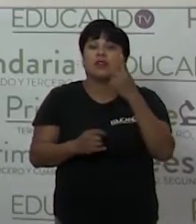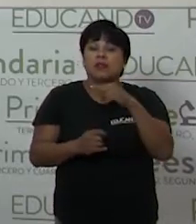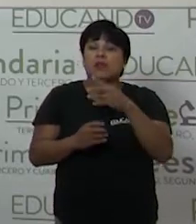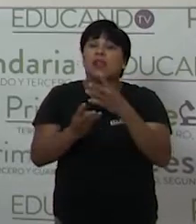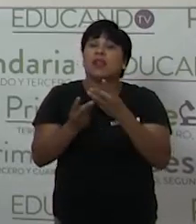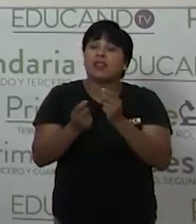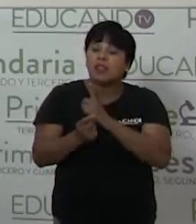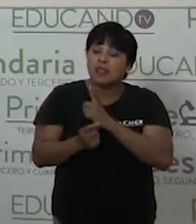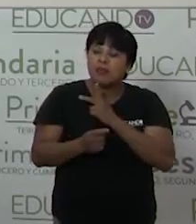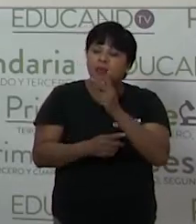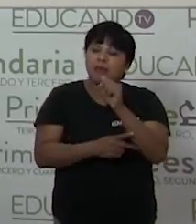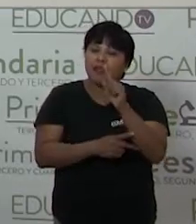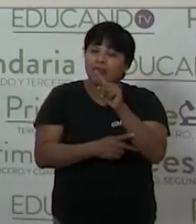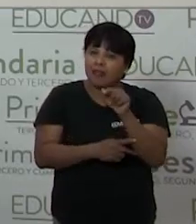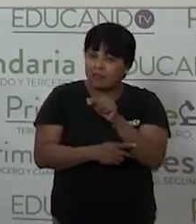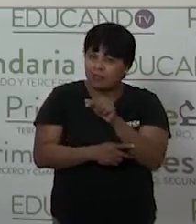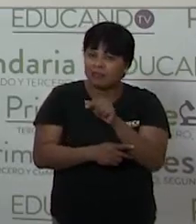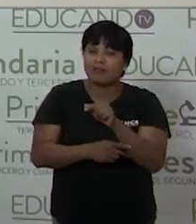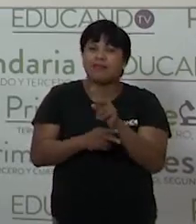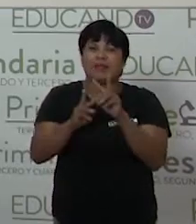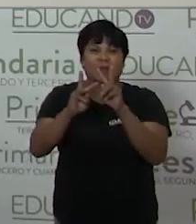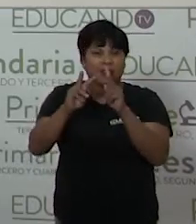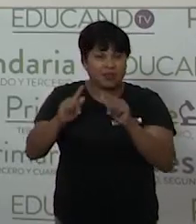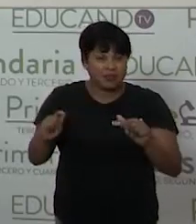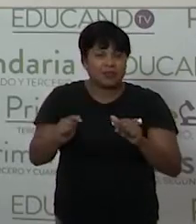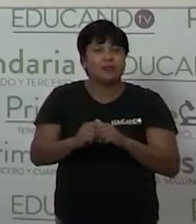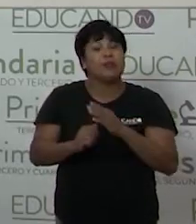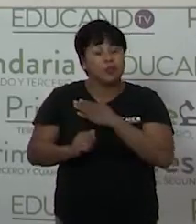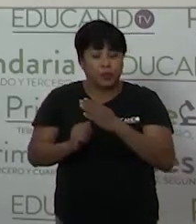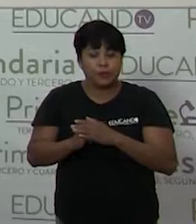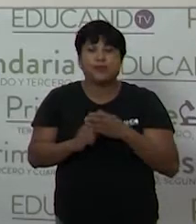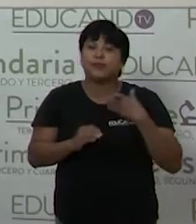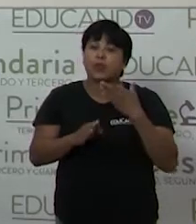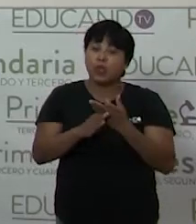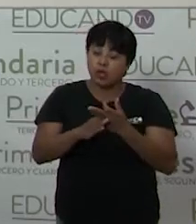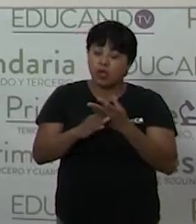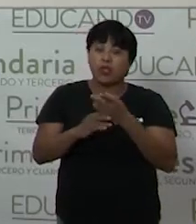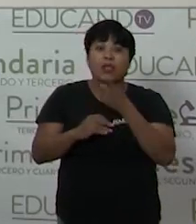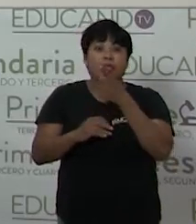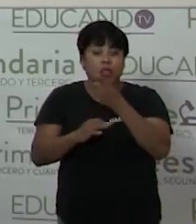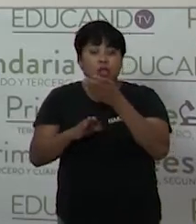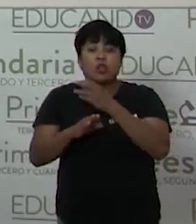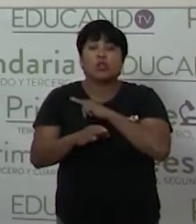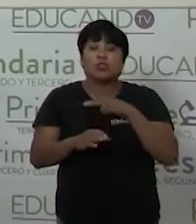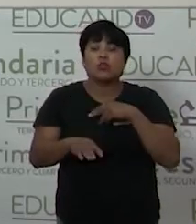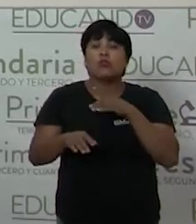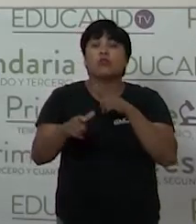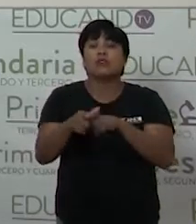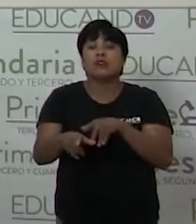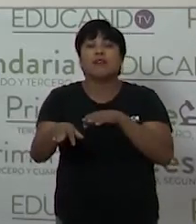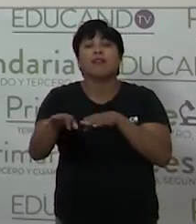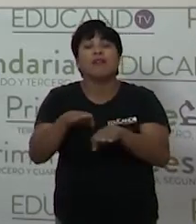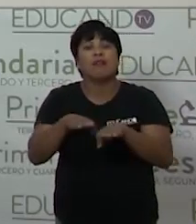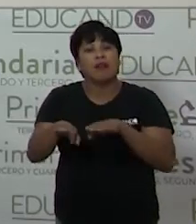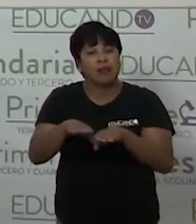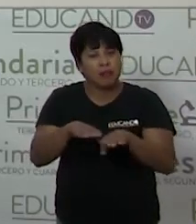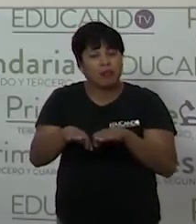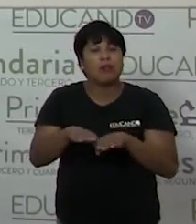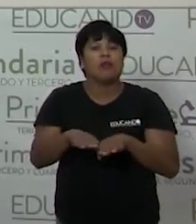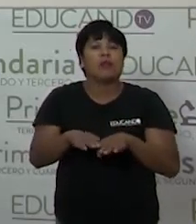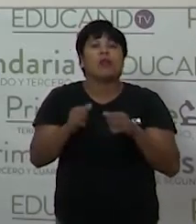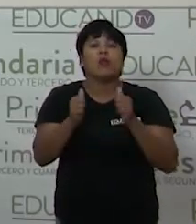paz pues bueno te platico que el día de hoy vamos a seguir trabajando